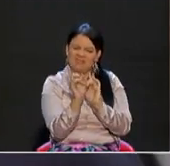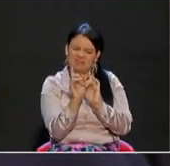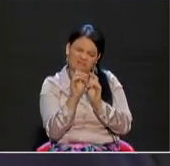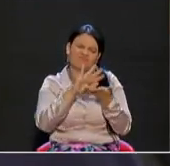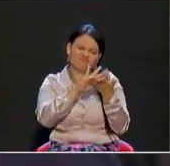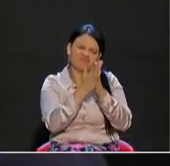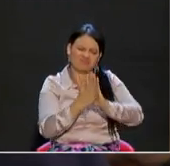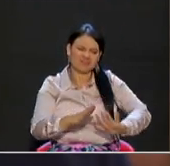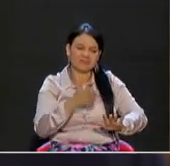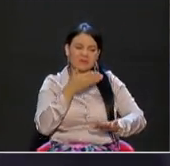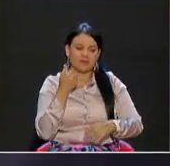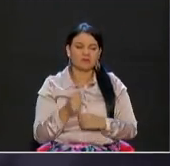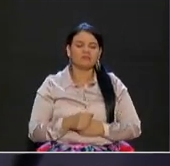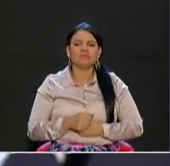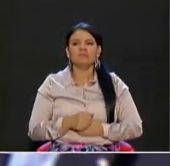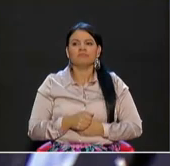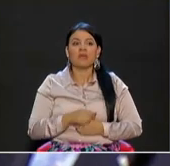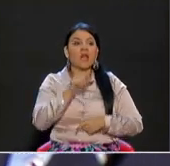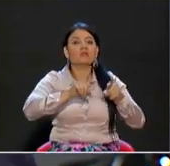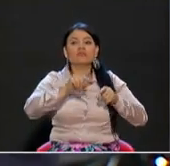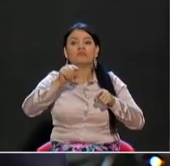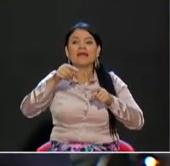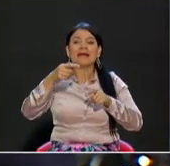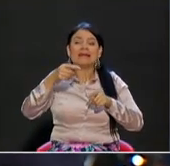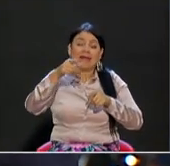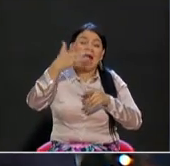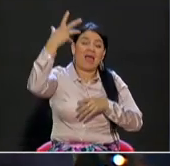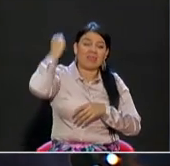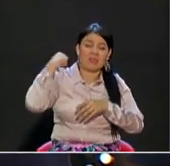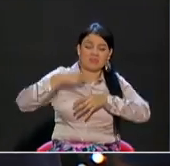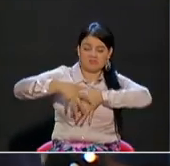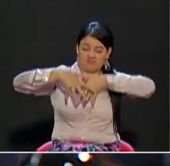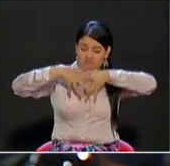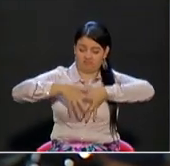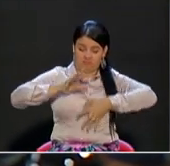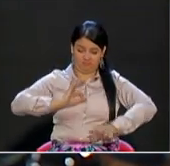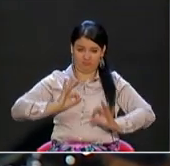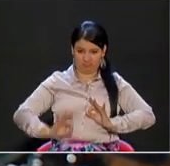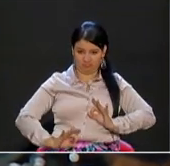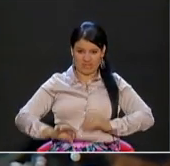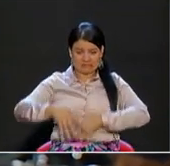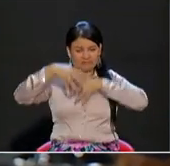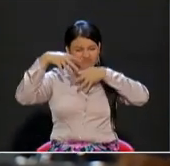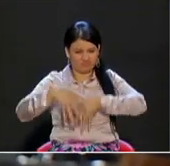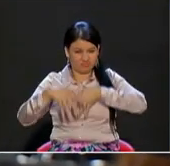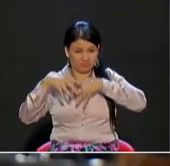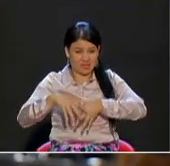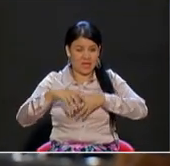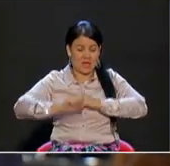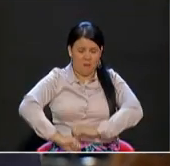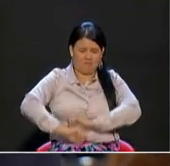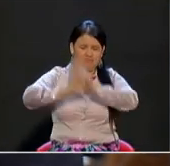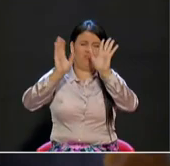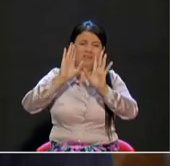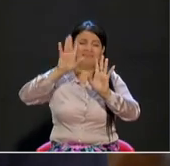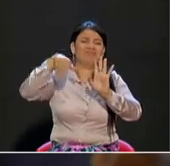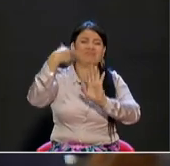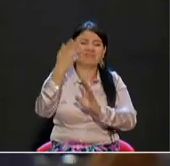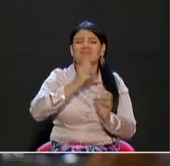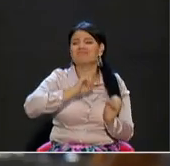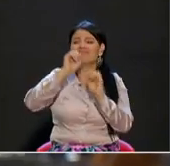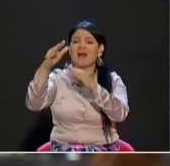creyeron en nosotros que creyeron en el estado vamos a acompañarlo porque no queremos más hijos nuestros